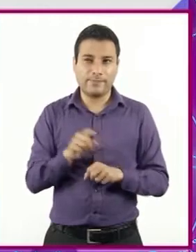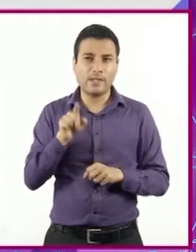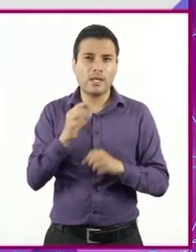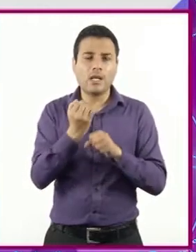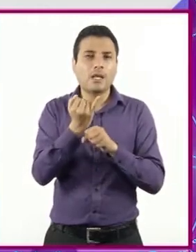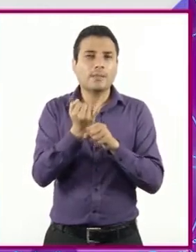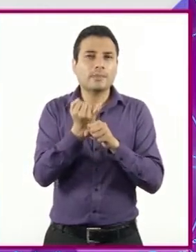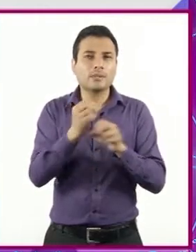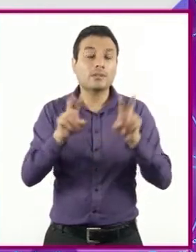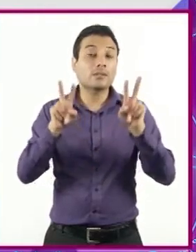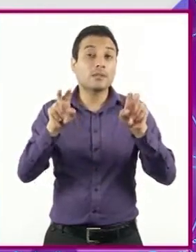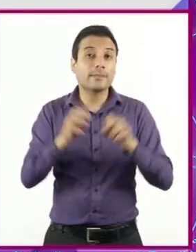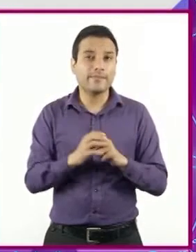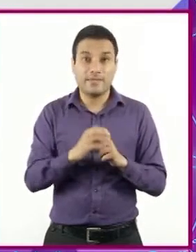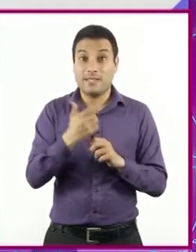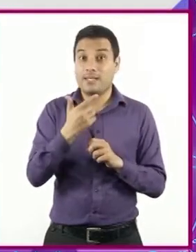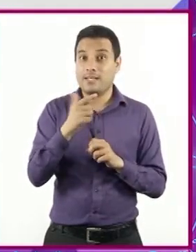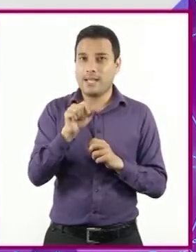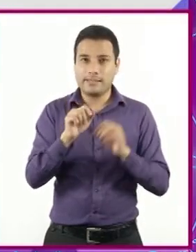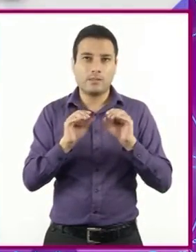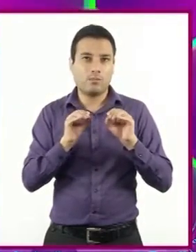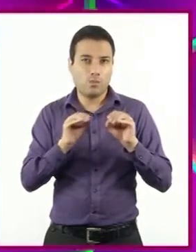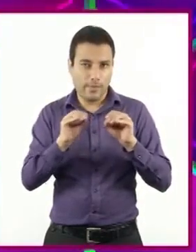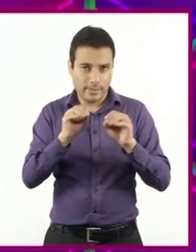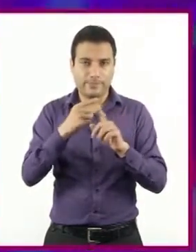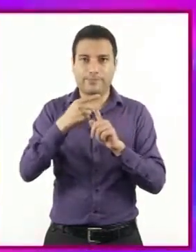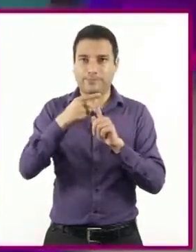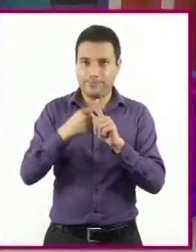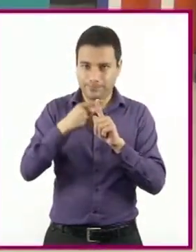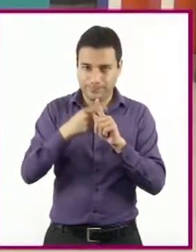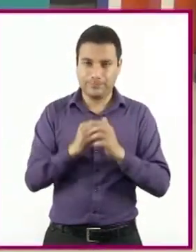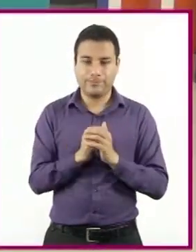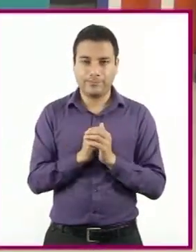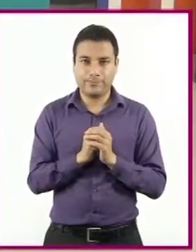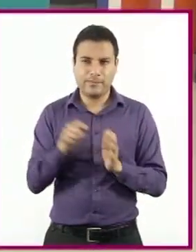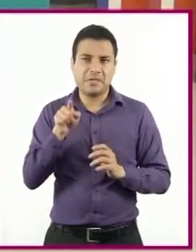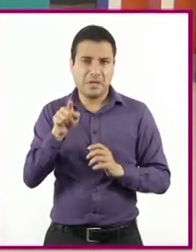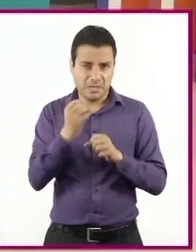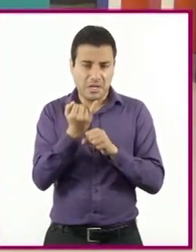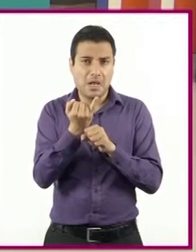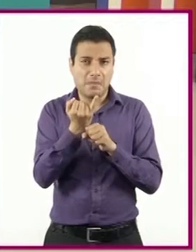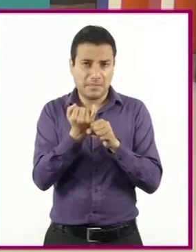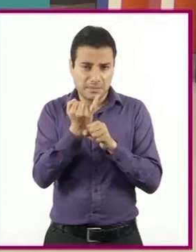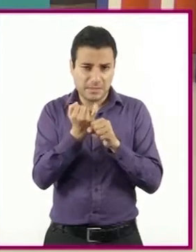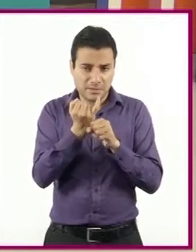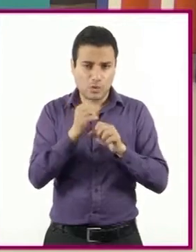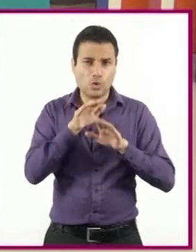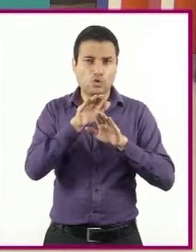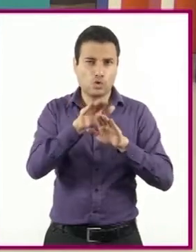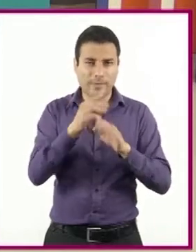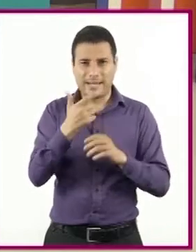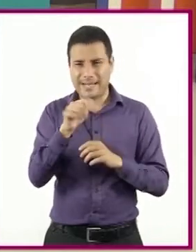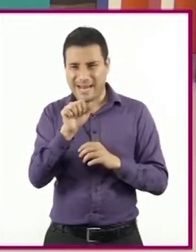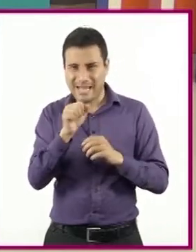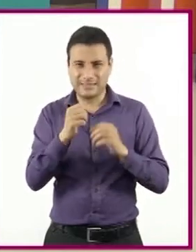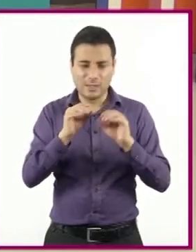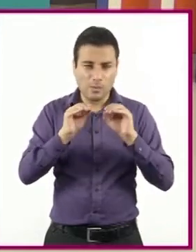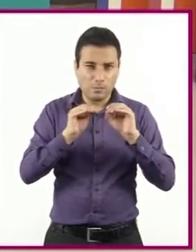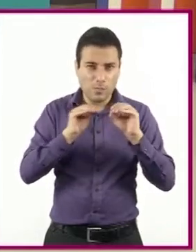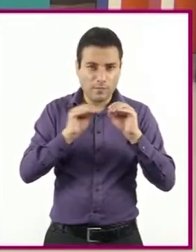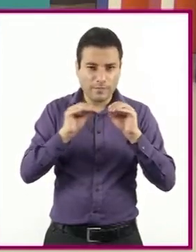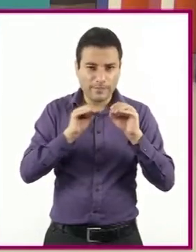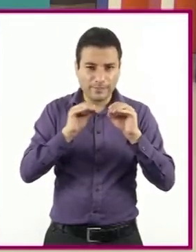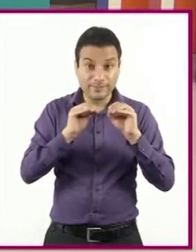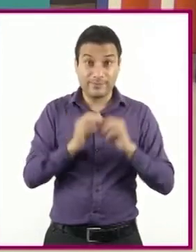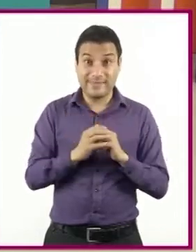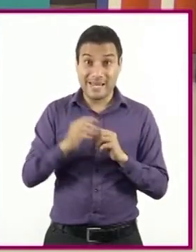la teoría cinética de los gases y la termodinámica. A partir de sus investigaciones sobre la cinética de los gases, pudo determinar